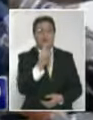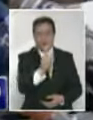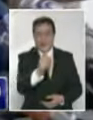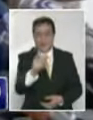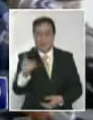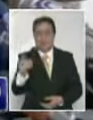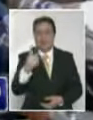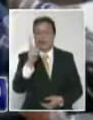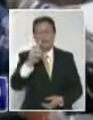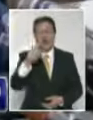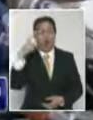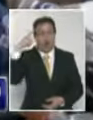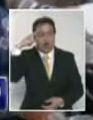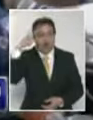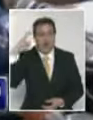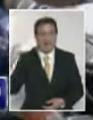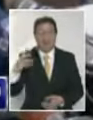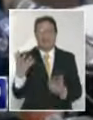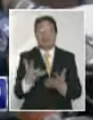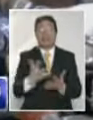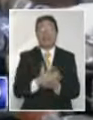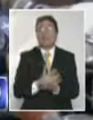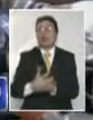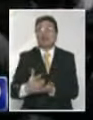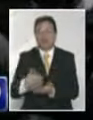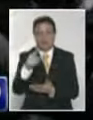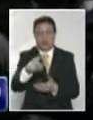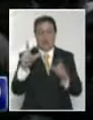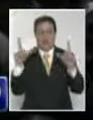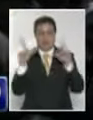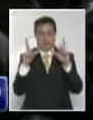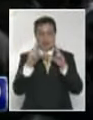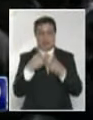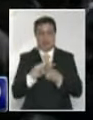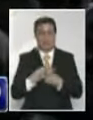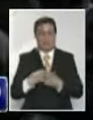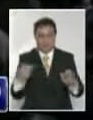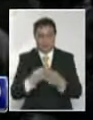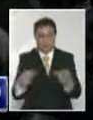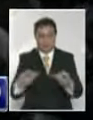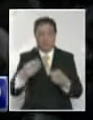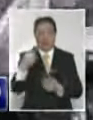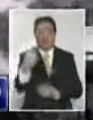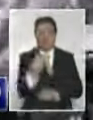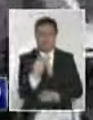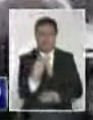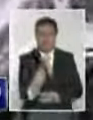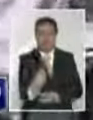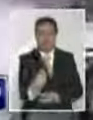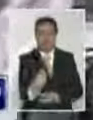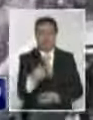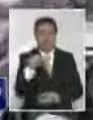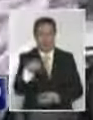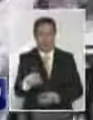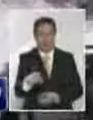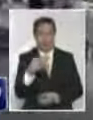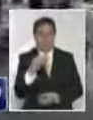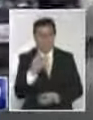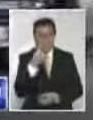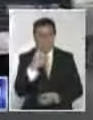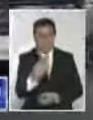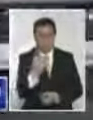no cree en lo que ocurrió, tenga imágenes de lo que pasó. Y creo que en eso yo